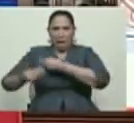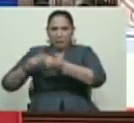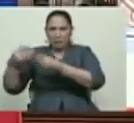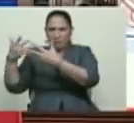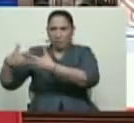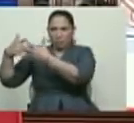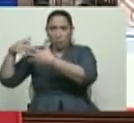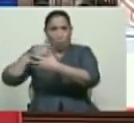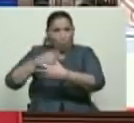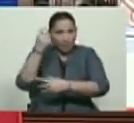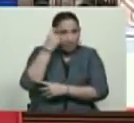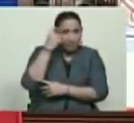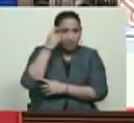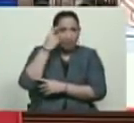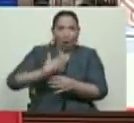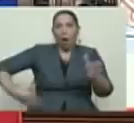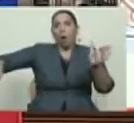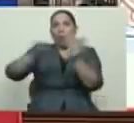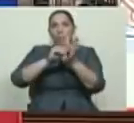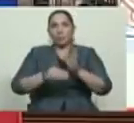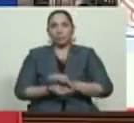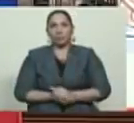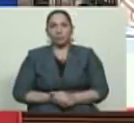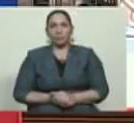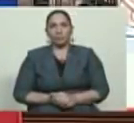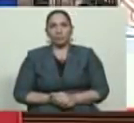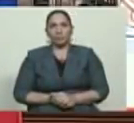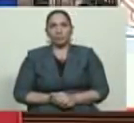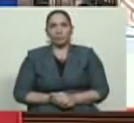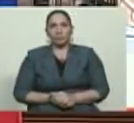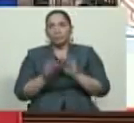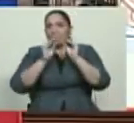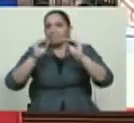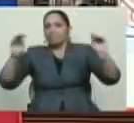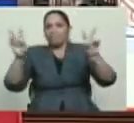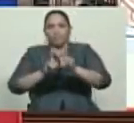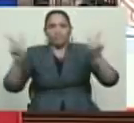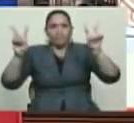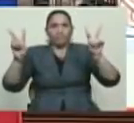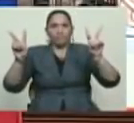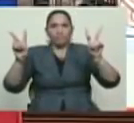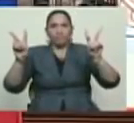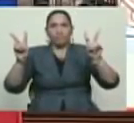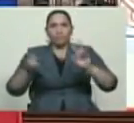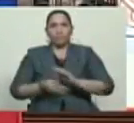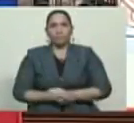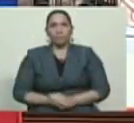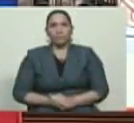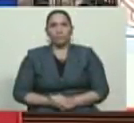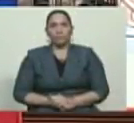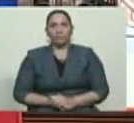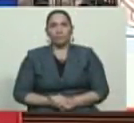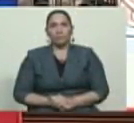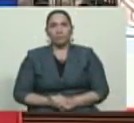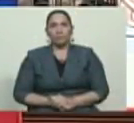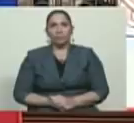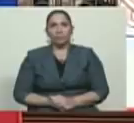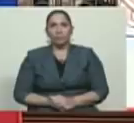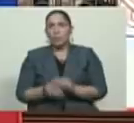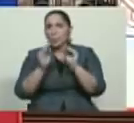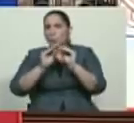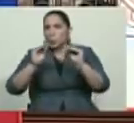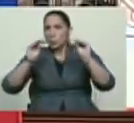hoy es un día para reafirmar mi llamado a la paz le hago un